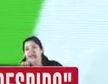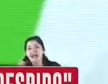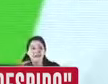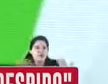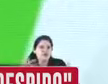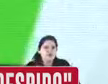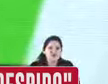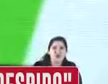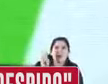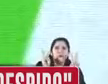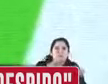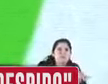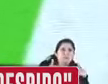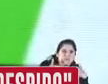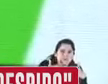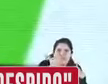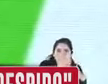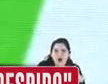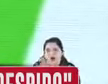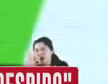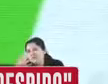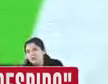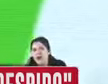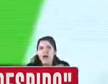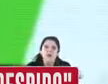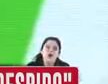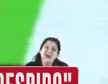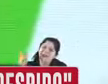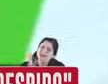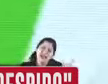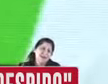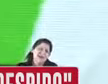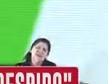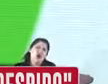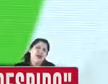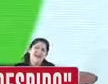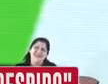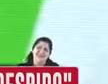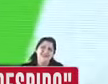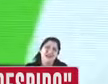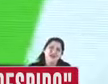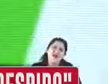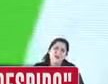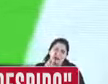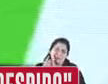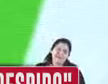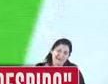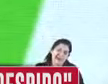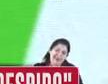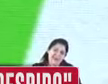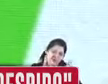claro y claro la gente más temprano que tarde más terminantes sea viva